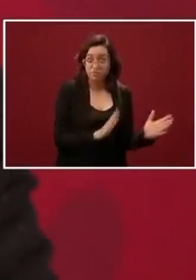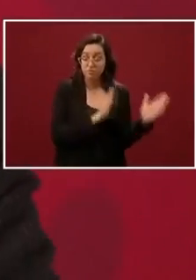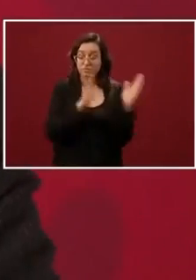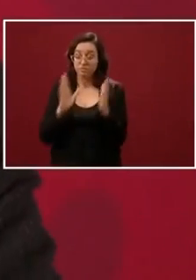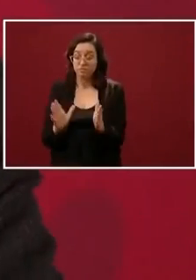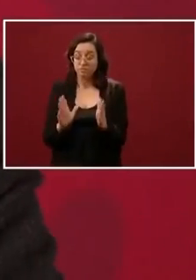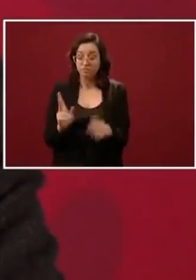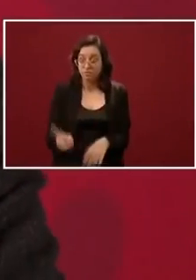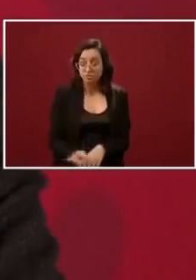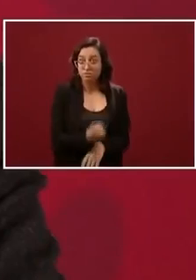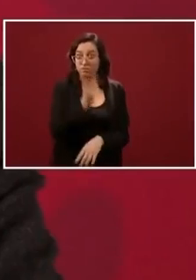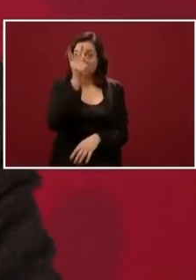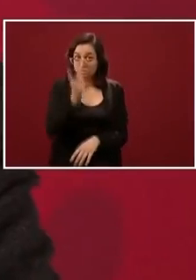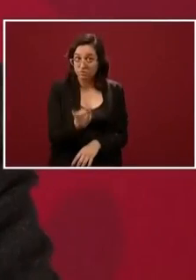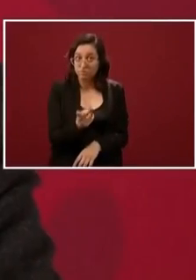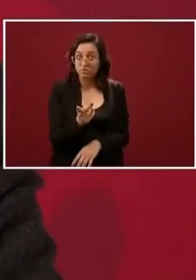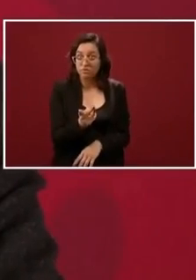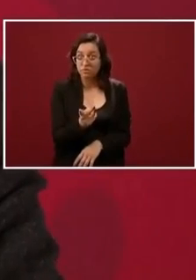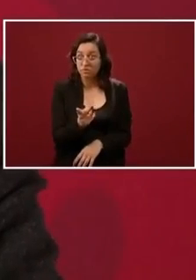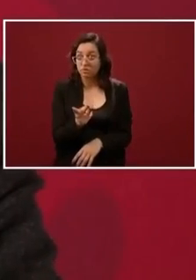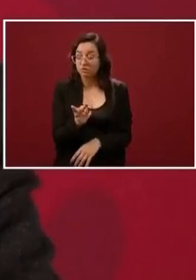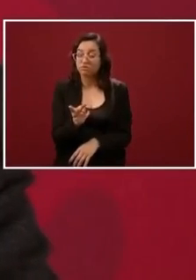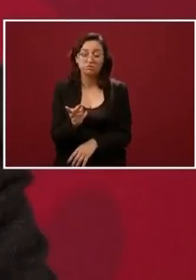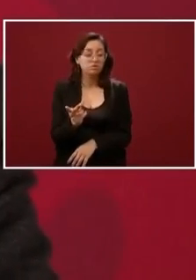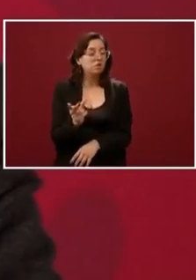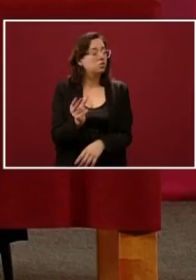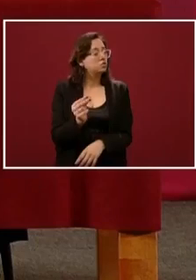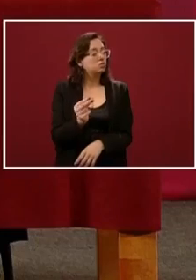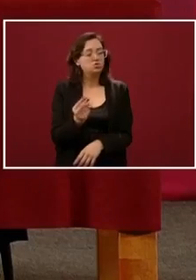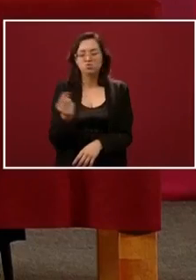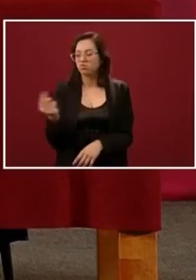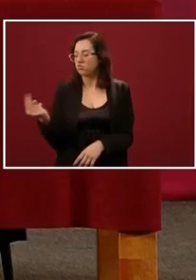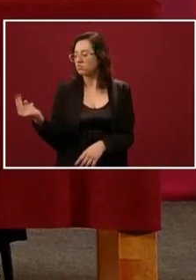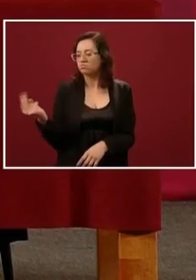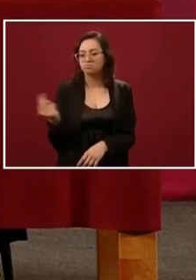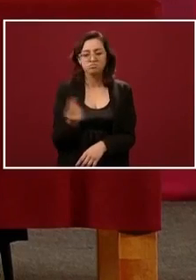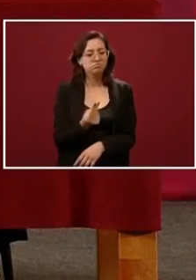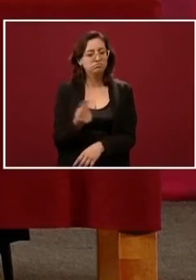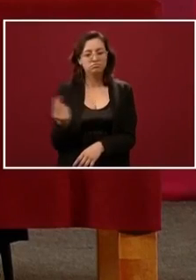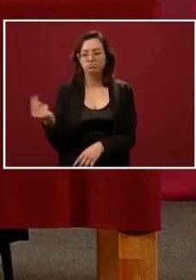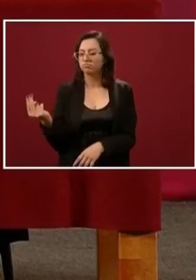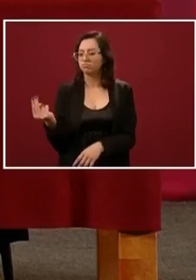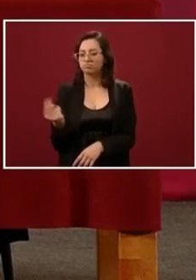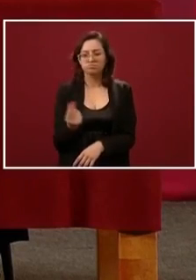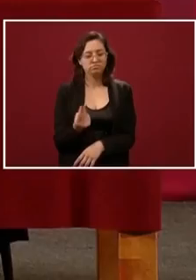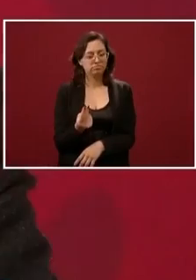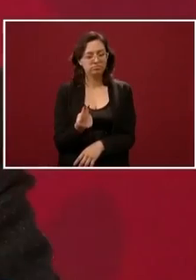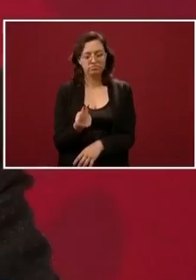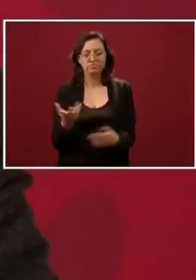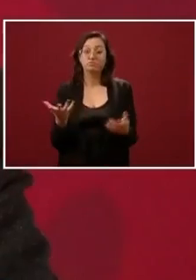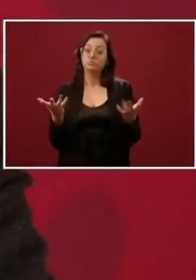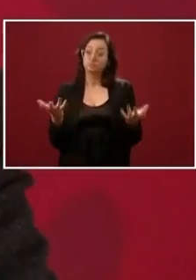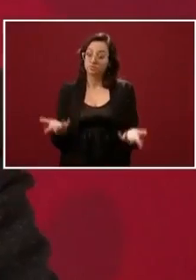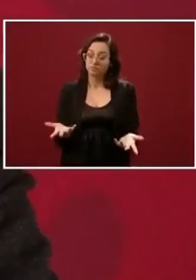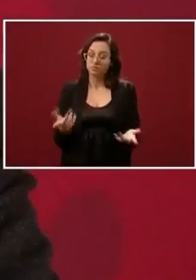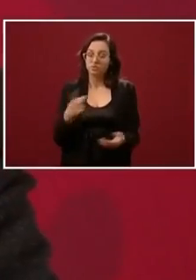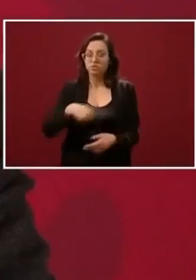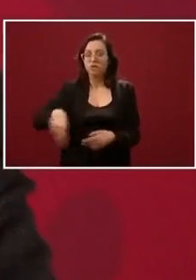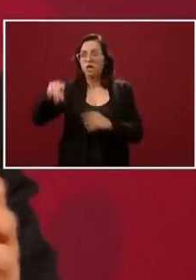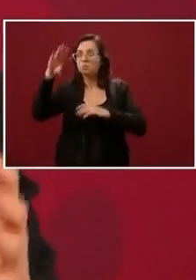implementando los distintos elementos del protocolo técnico de respuesta a esta epidemia. Entonces, no tengan